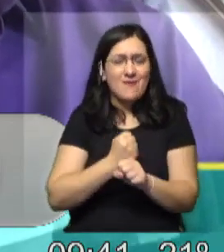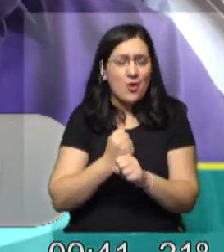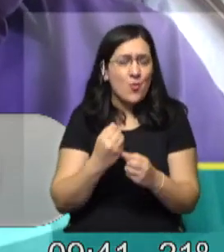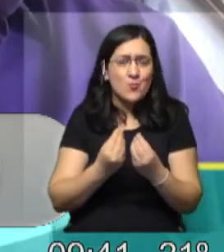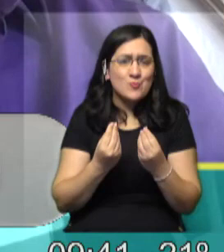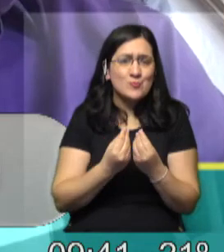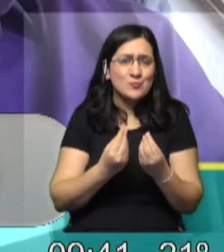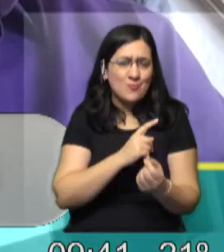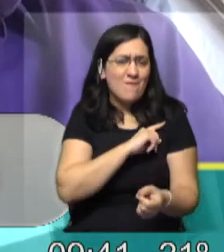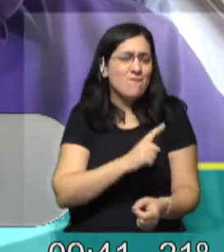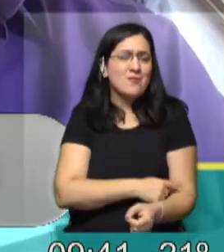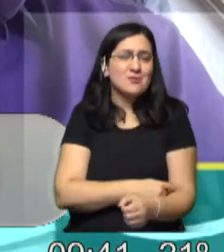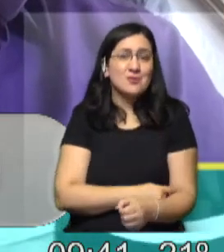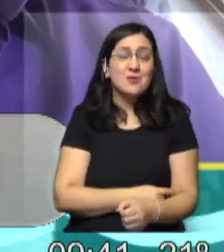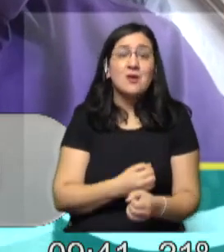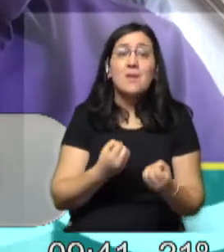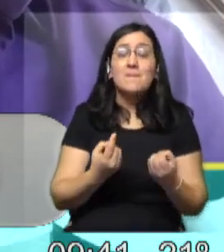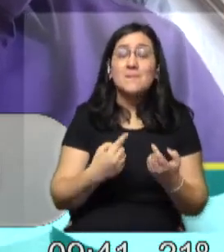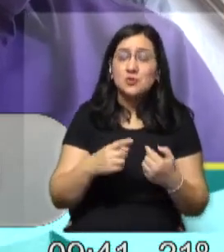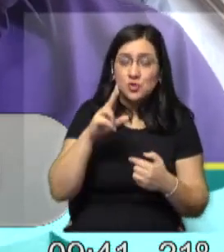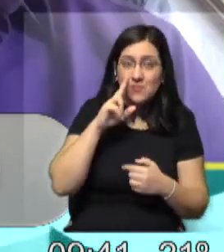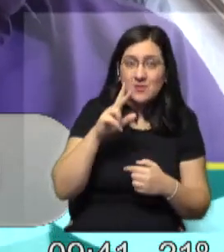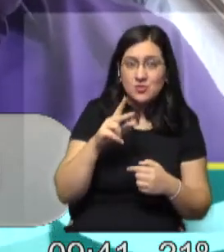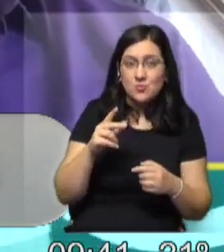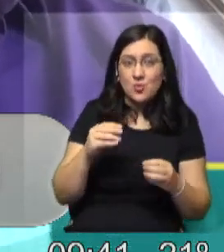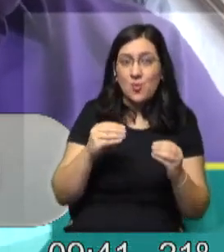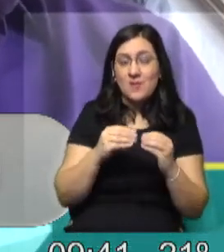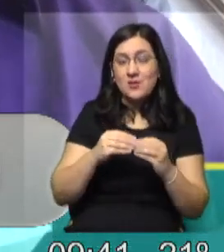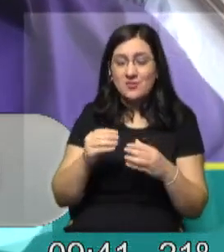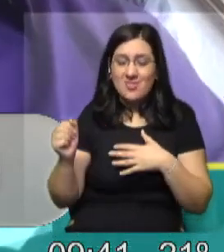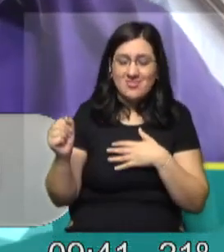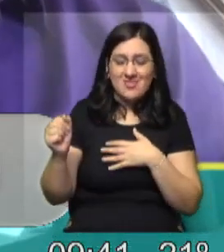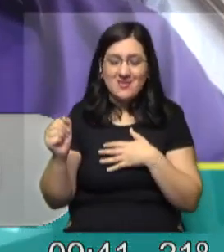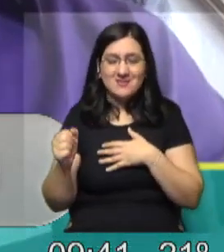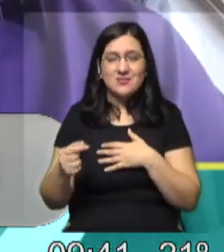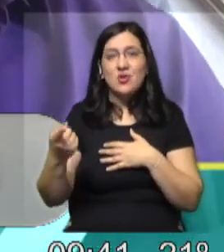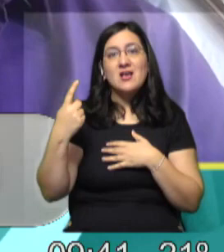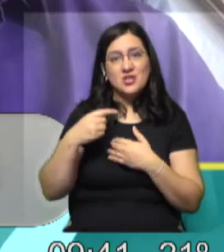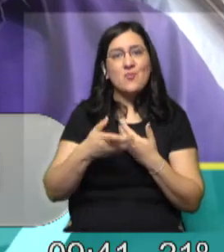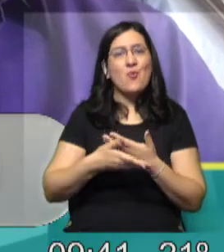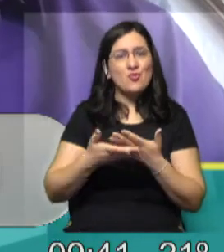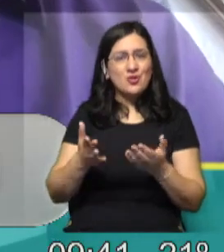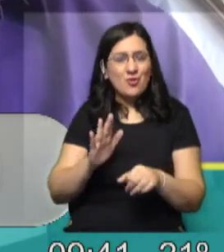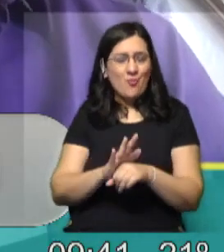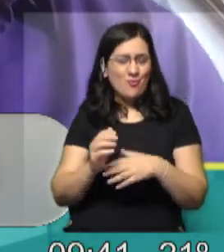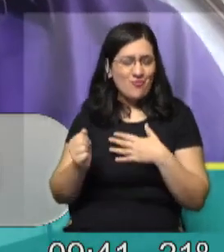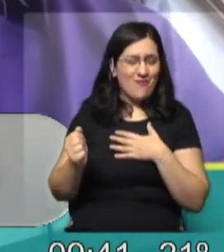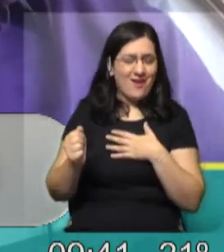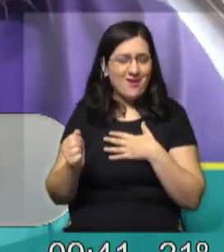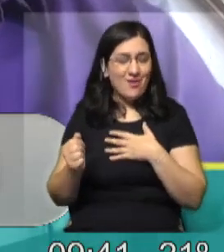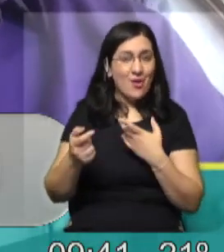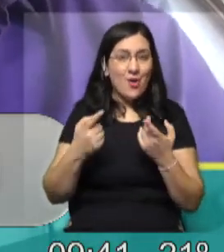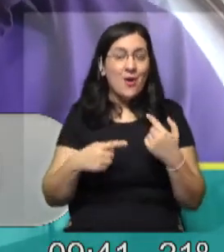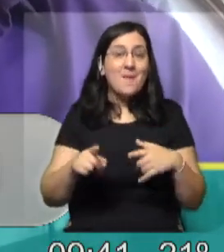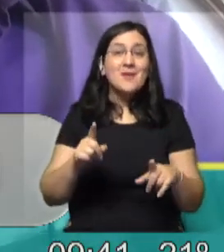no pero realmente creo que la danza que yo somos colegas porque yo ayer estuve demostrando también mis talentos en la danza aquí en el programa Este